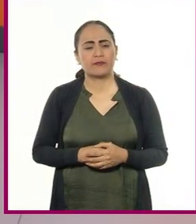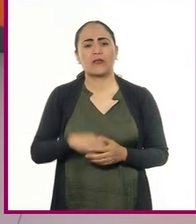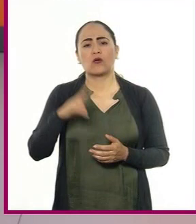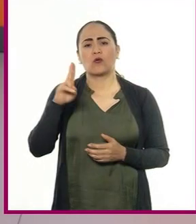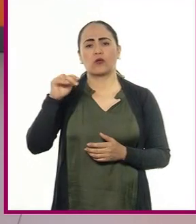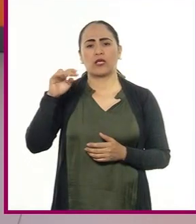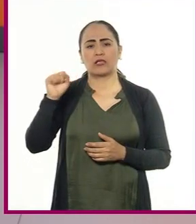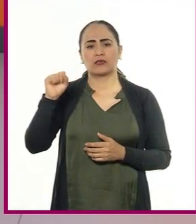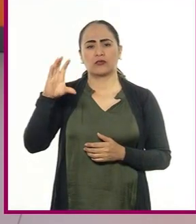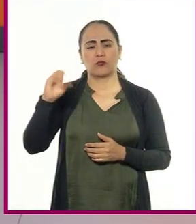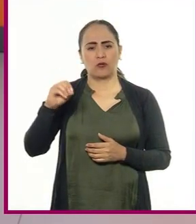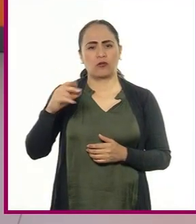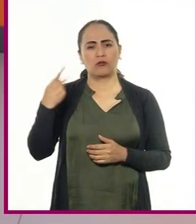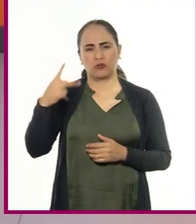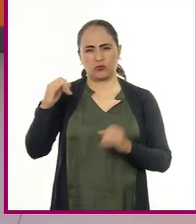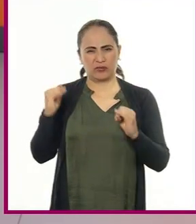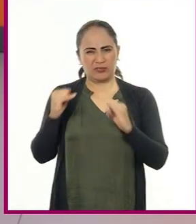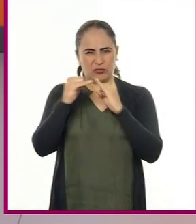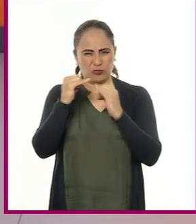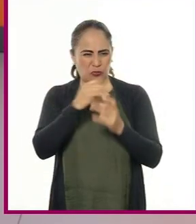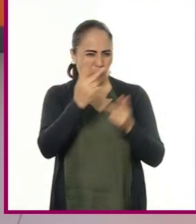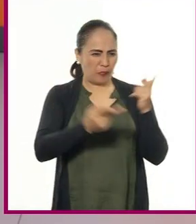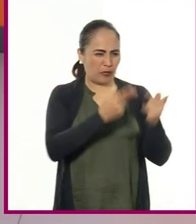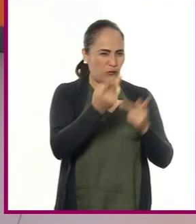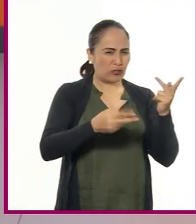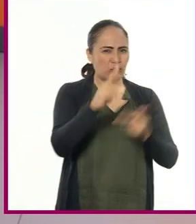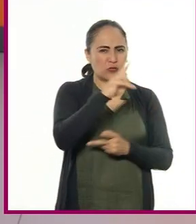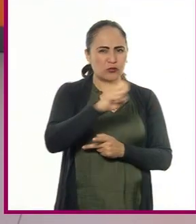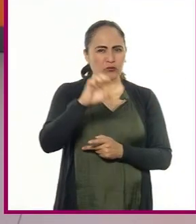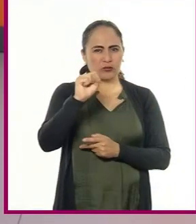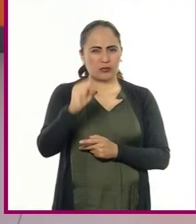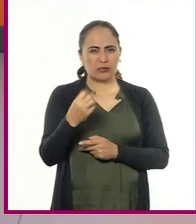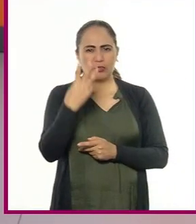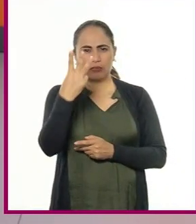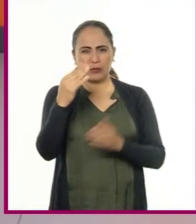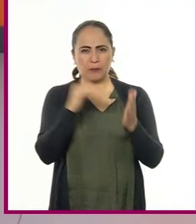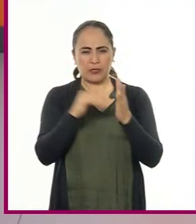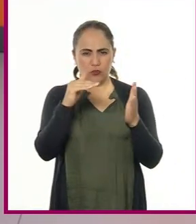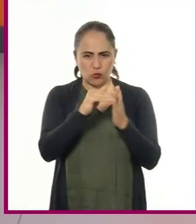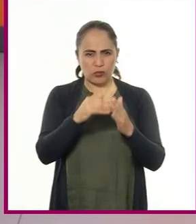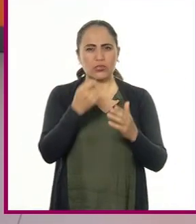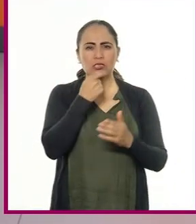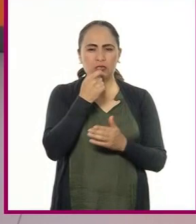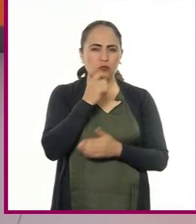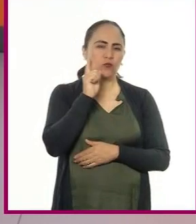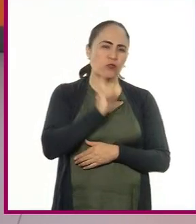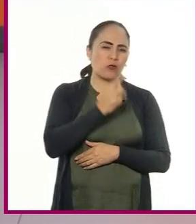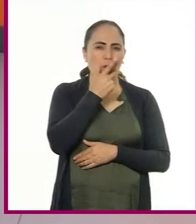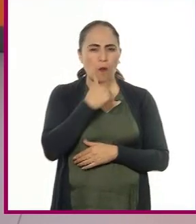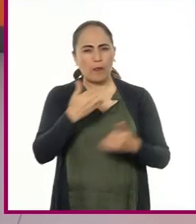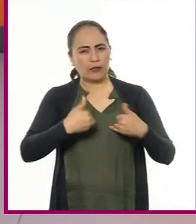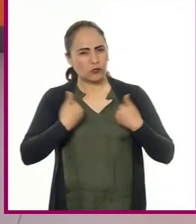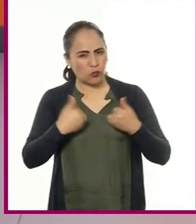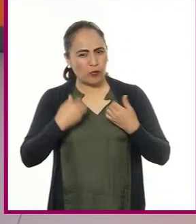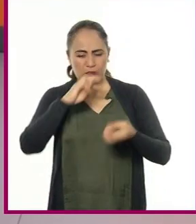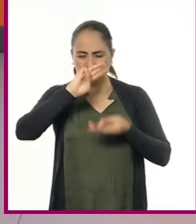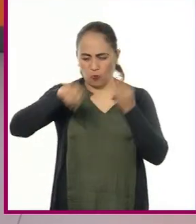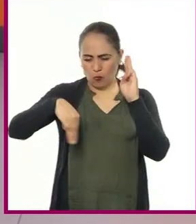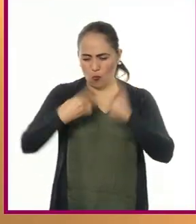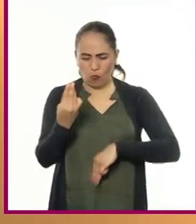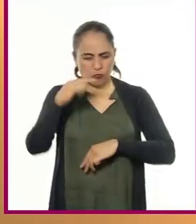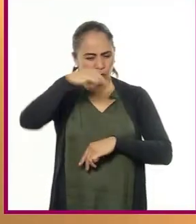UNESCO, cerca de 263 millones de niños, adolescentes y jóvenes de todo el